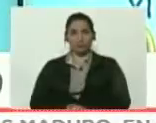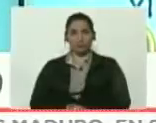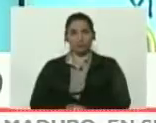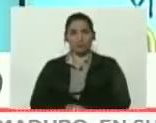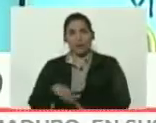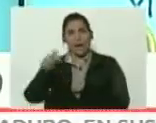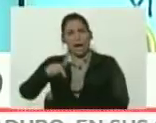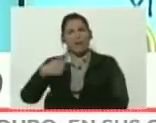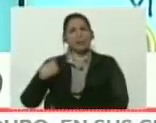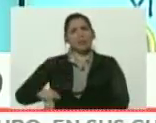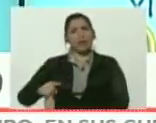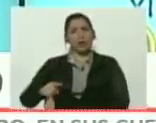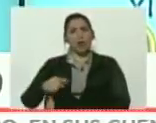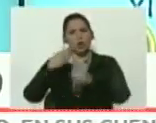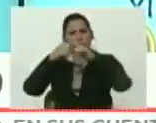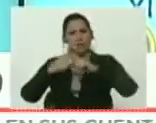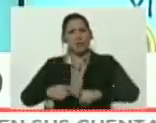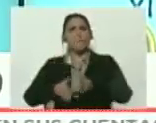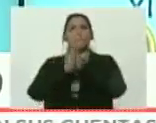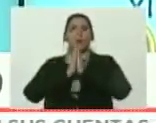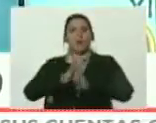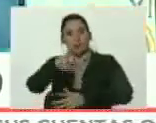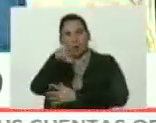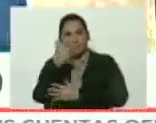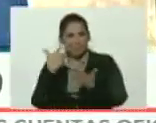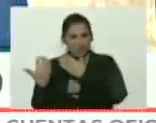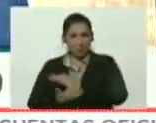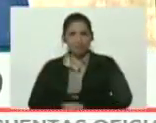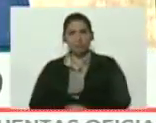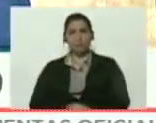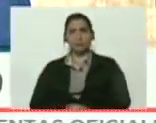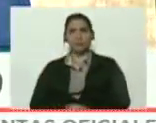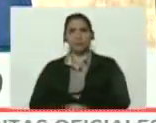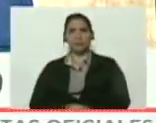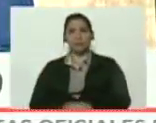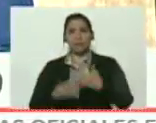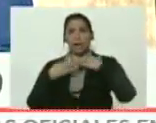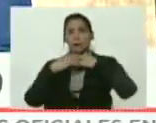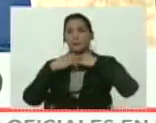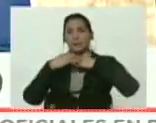Aquí yo tengo la cifra, por favor, la cámara. El de la camisa rosada.